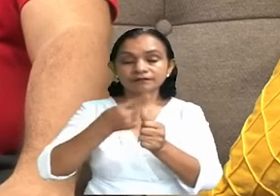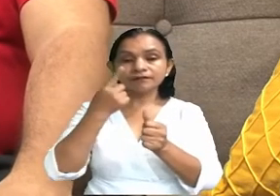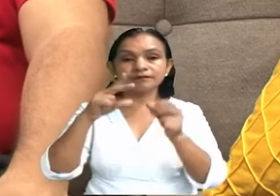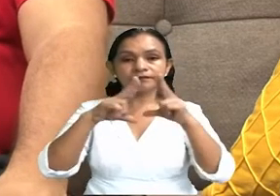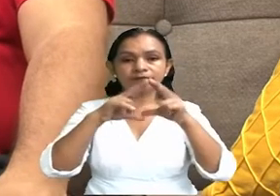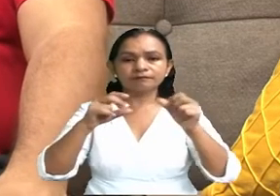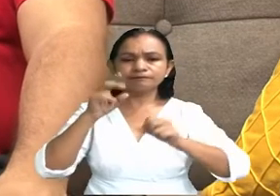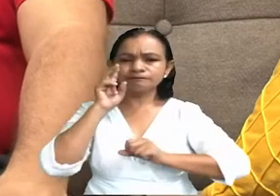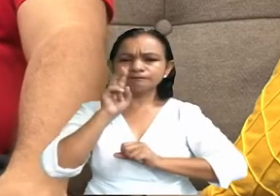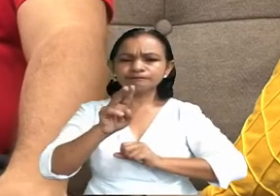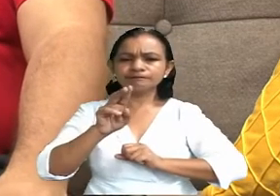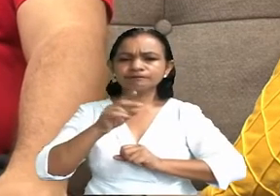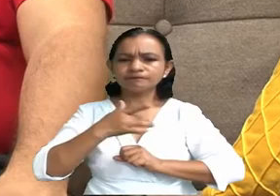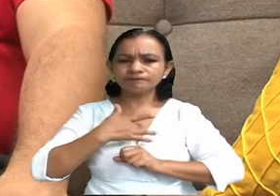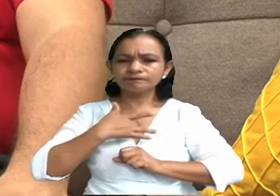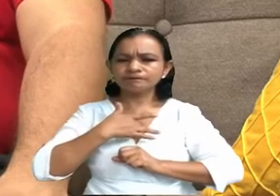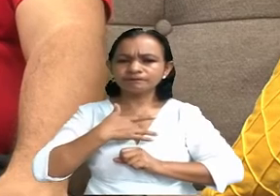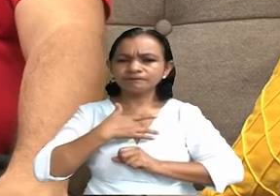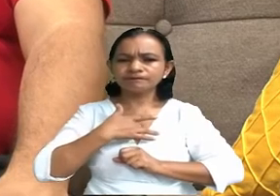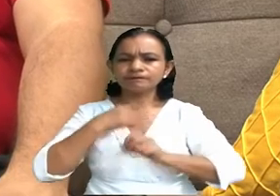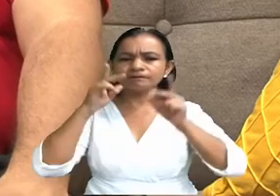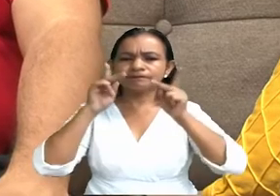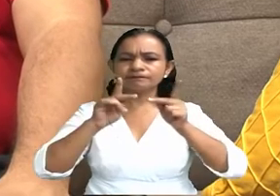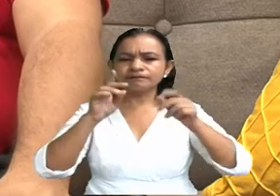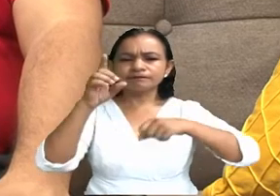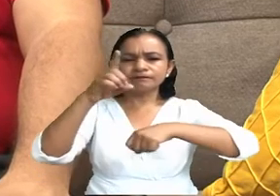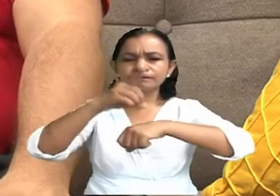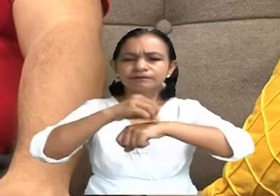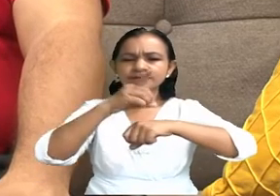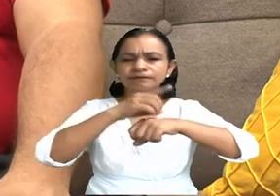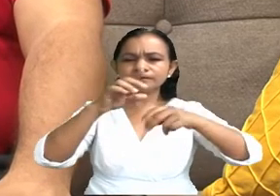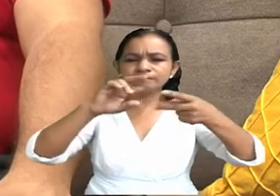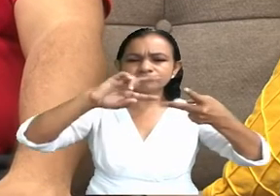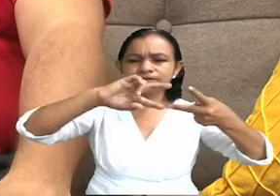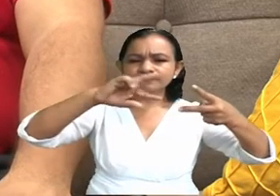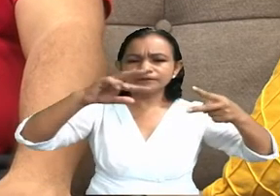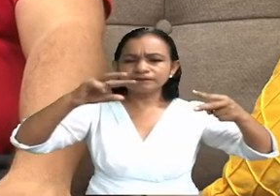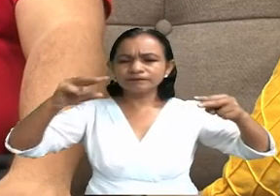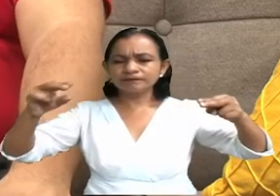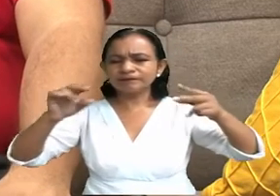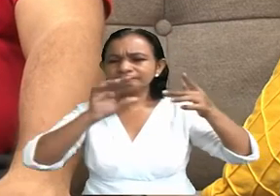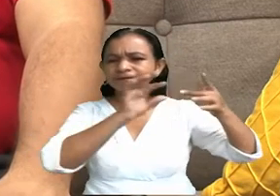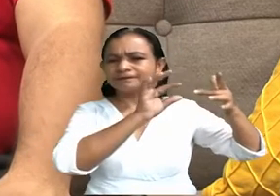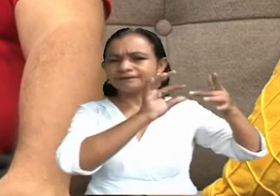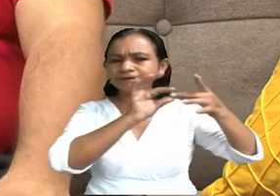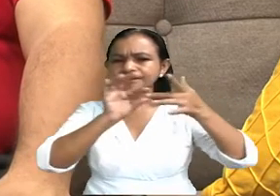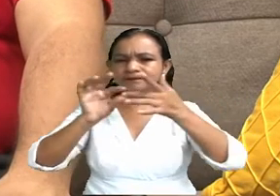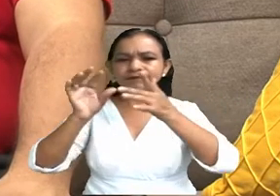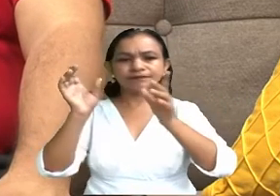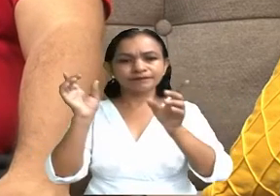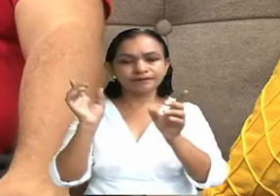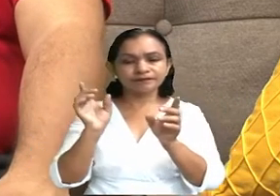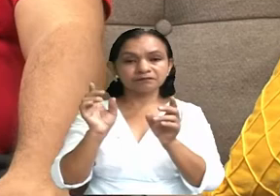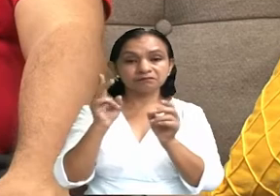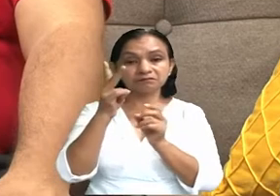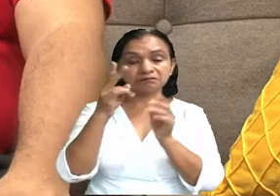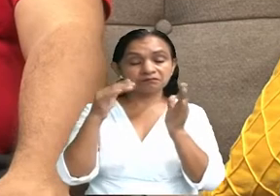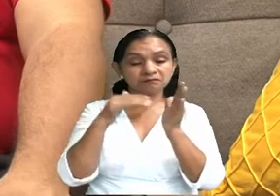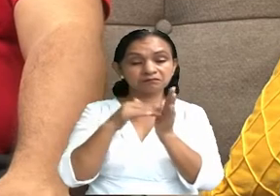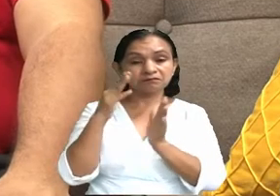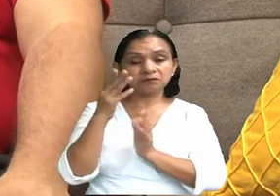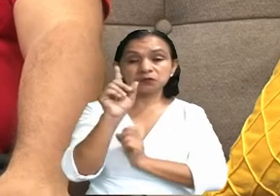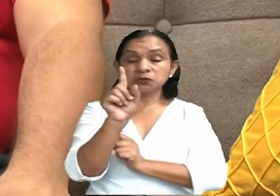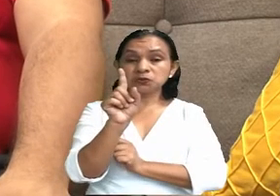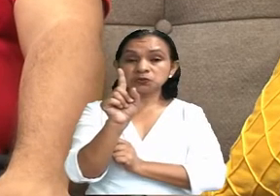muy necesario contar con genetistas, porque al año 2009 en nuestro país solo había